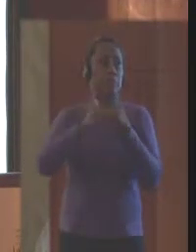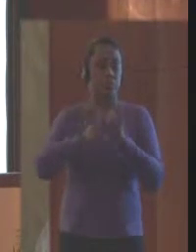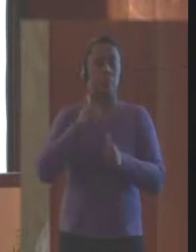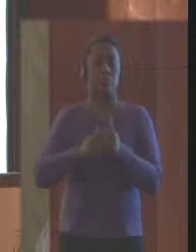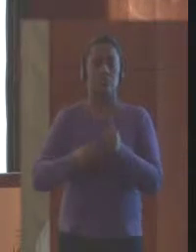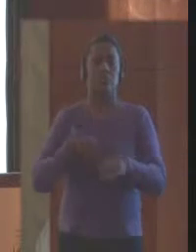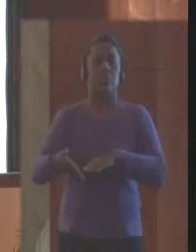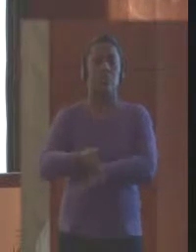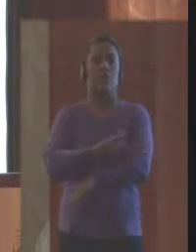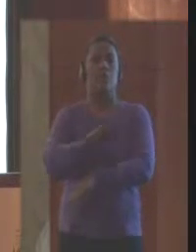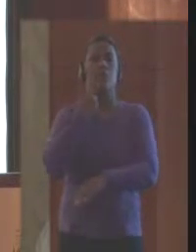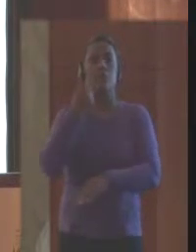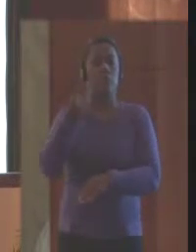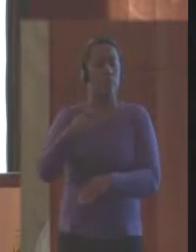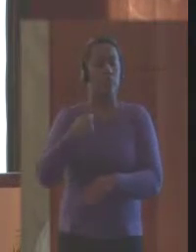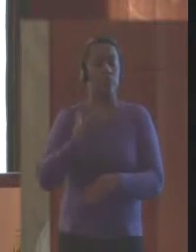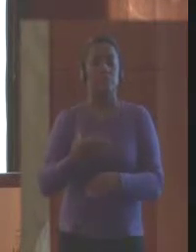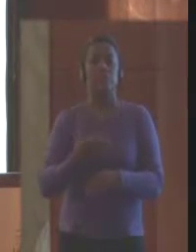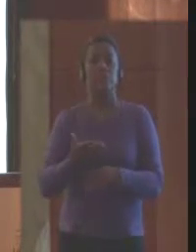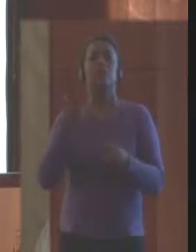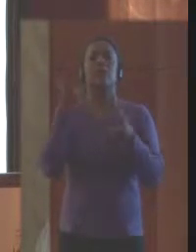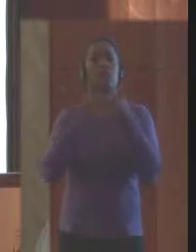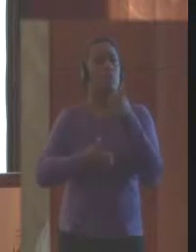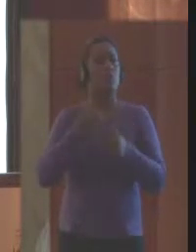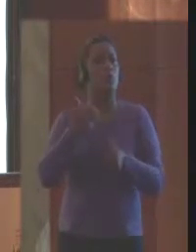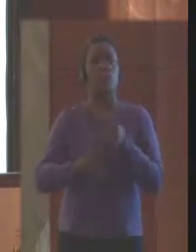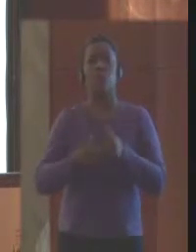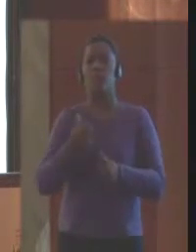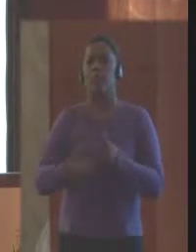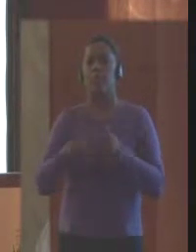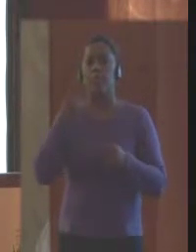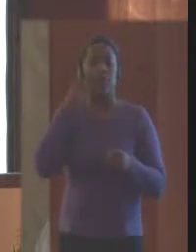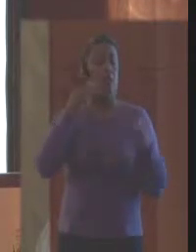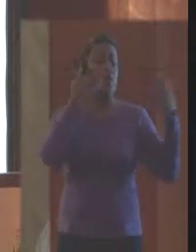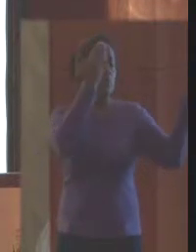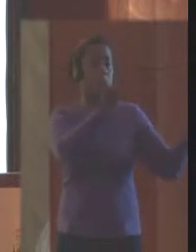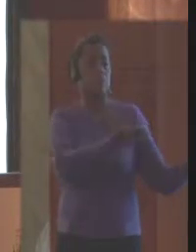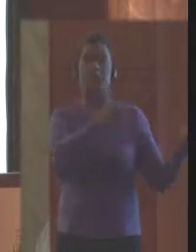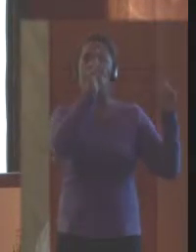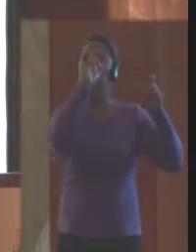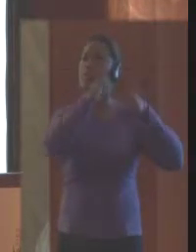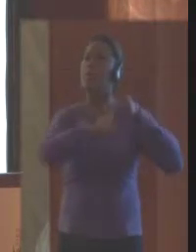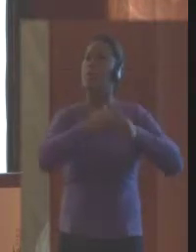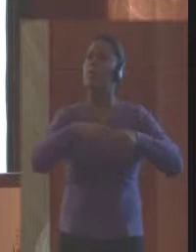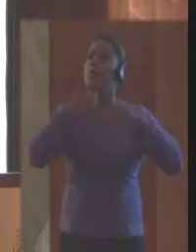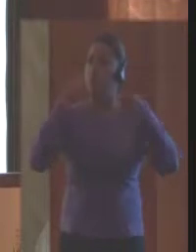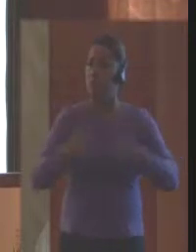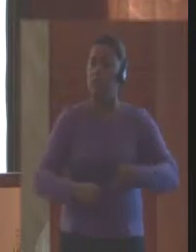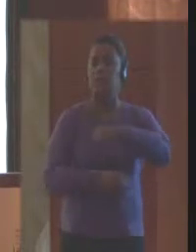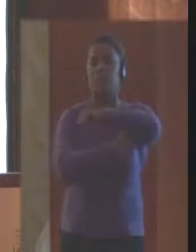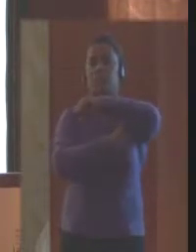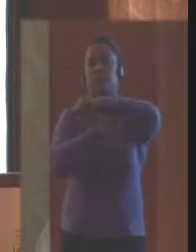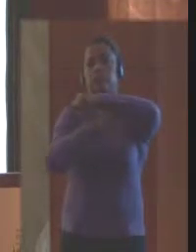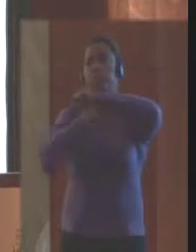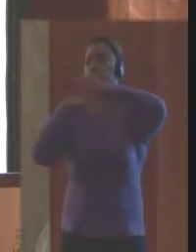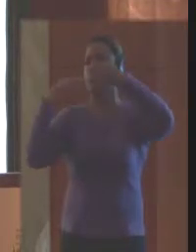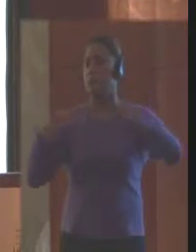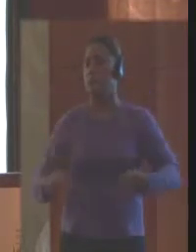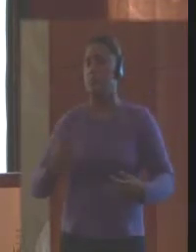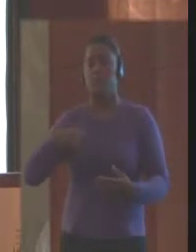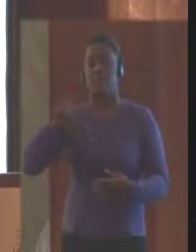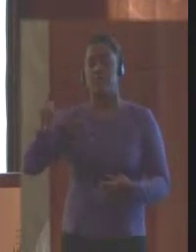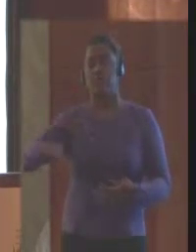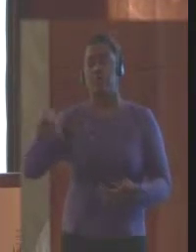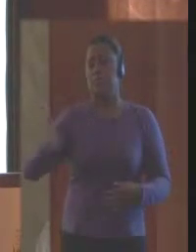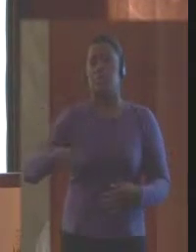lo mostraba Curitiba, un problema de ecourbanismo y construcción sostenible, necesario para